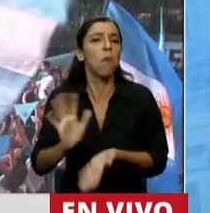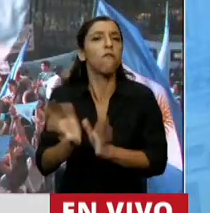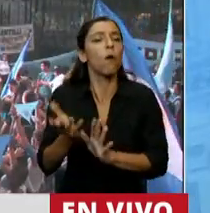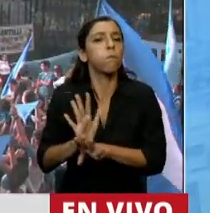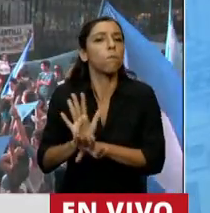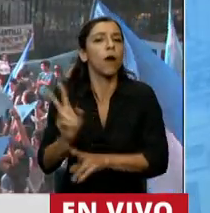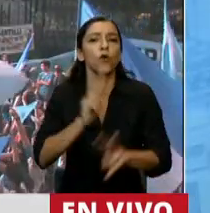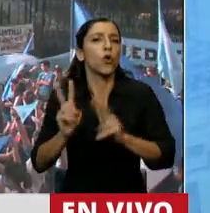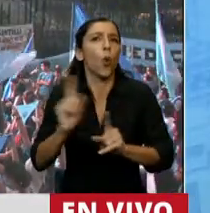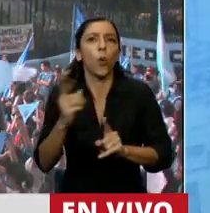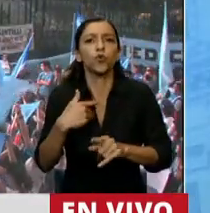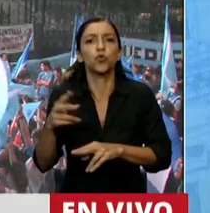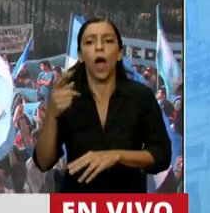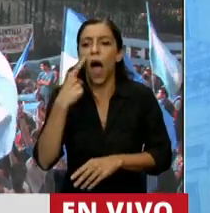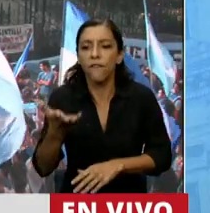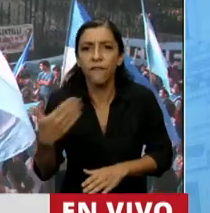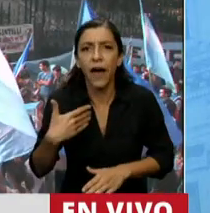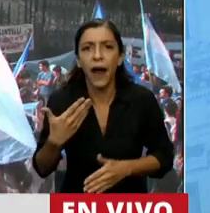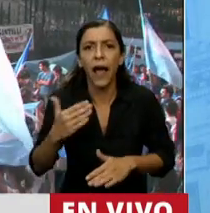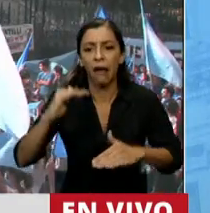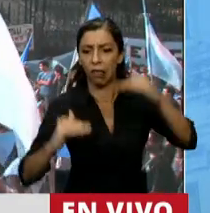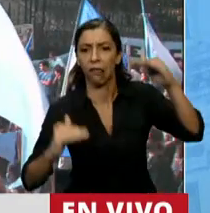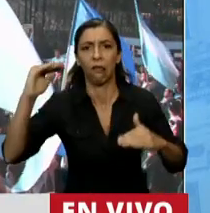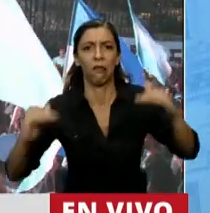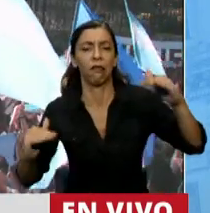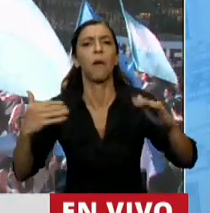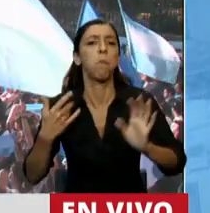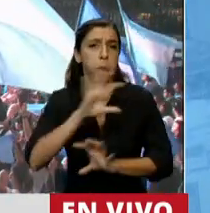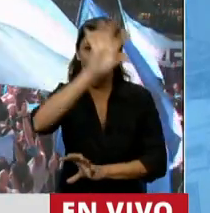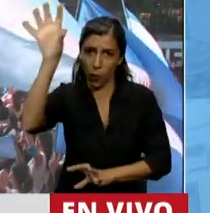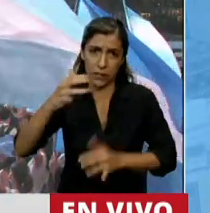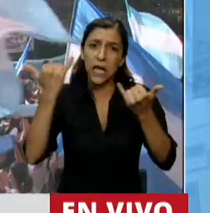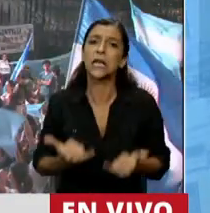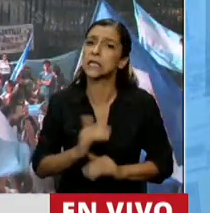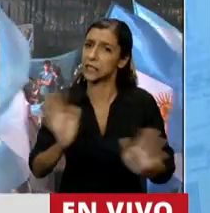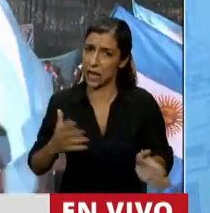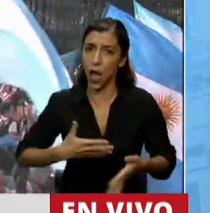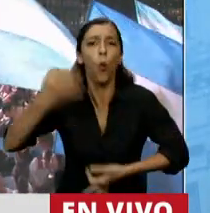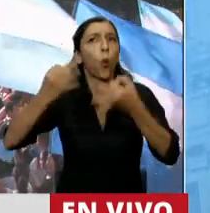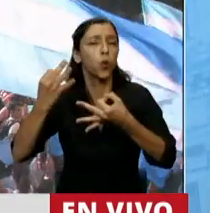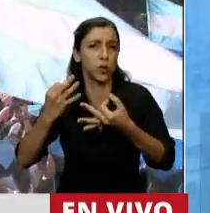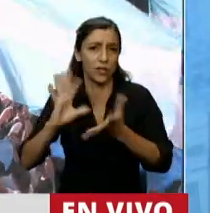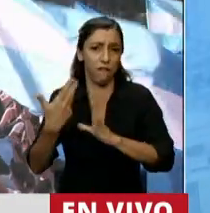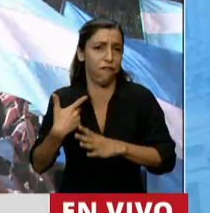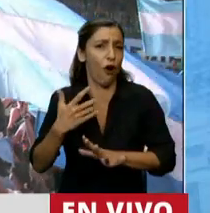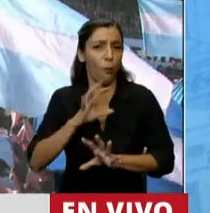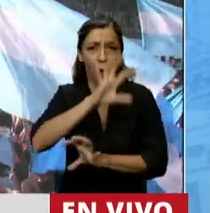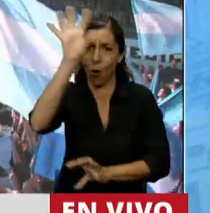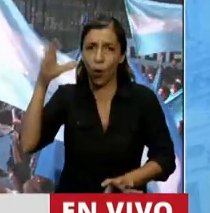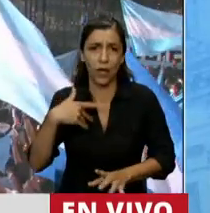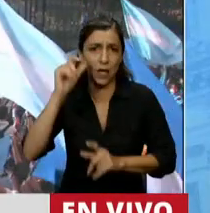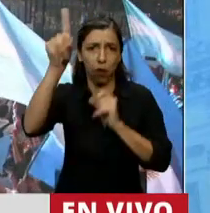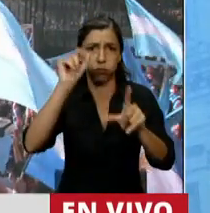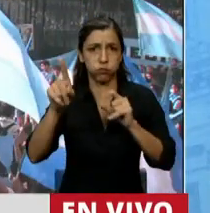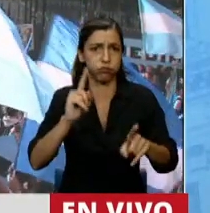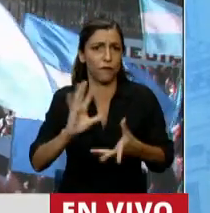desigualdades escandalosas con que el sistema judicial de cada una de las provincias maneja el tema que estamos tratando.